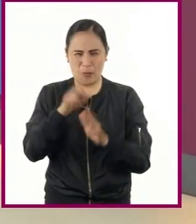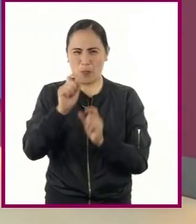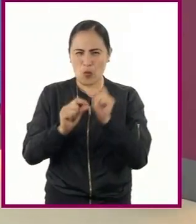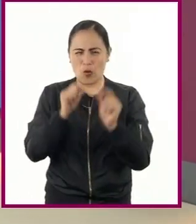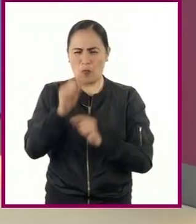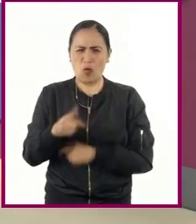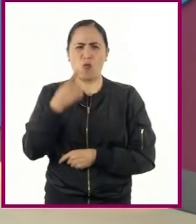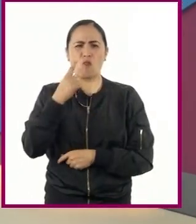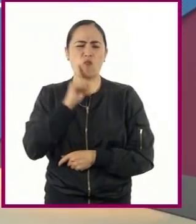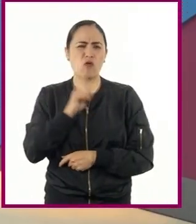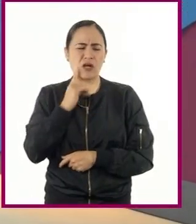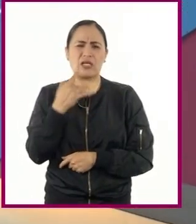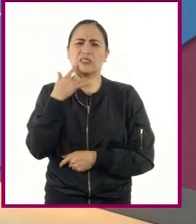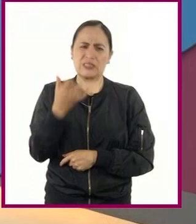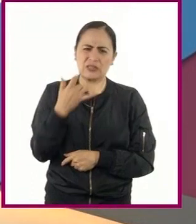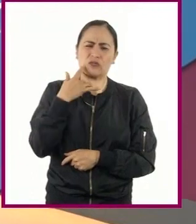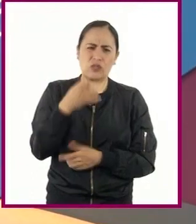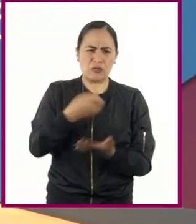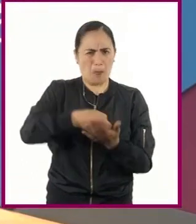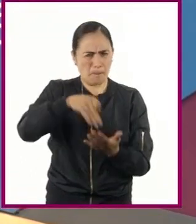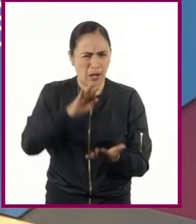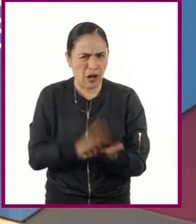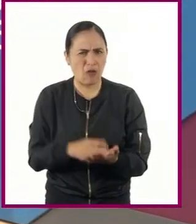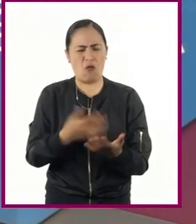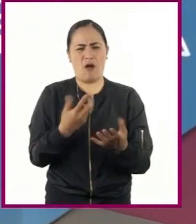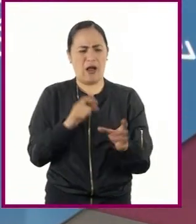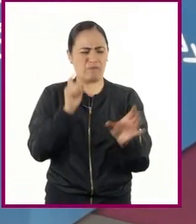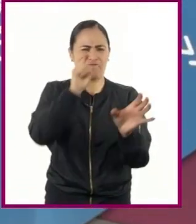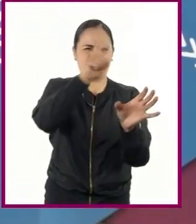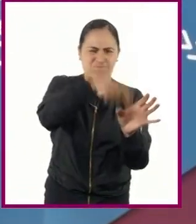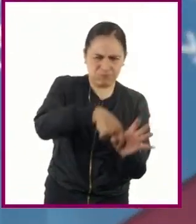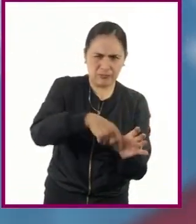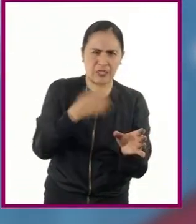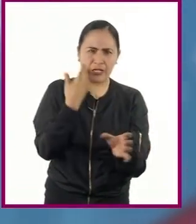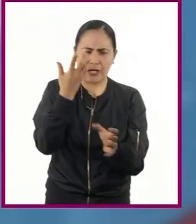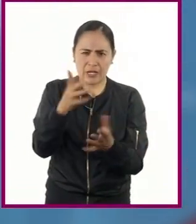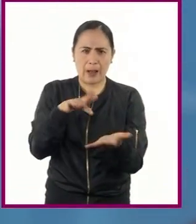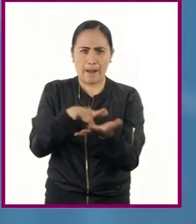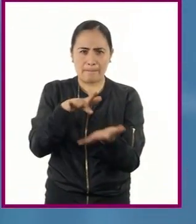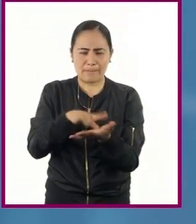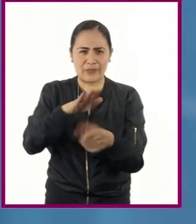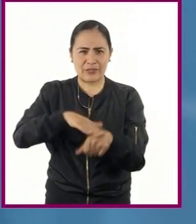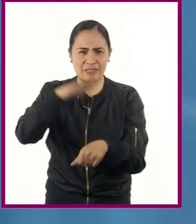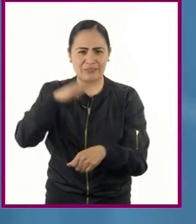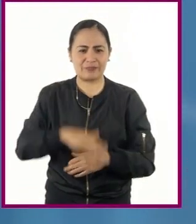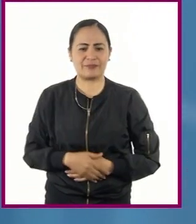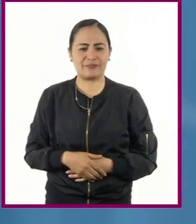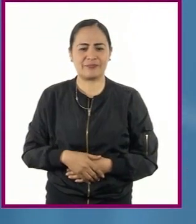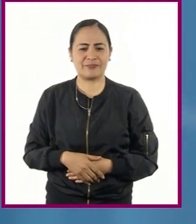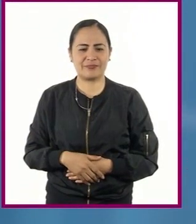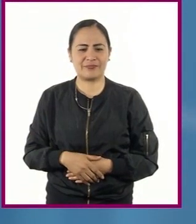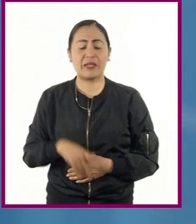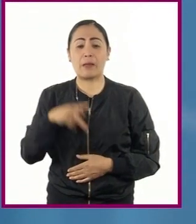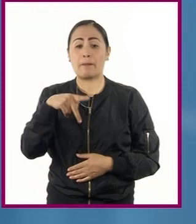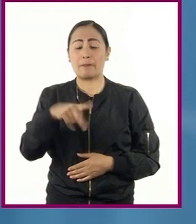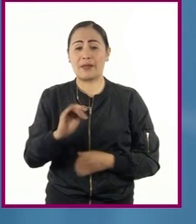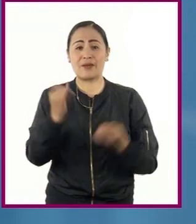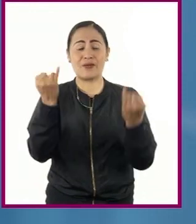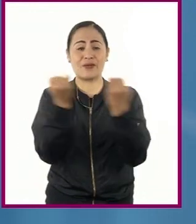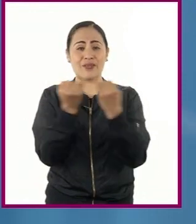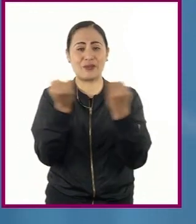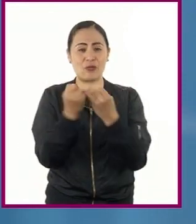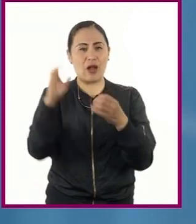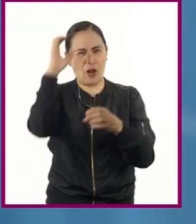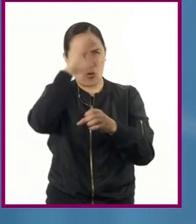reconocimiento a su trabajo y a su valor como protagonistas centrales de la guerra. Sin embargo, hubo también mucha resistencia en la